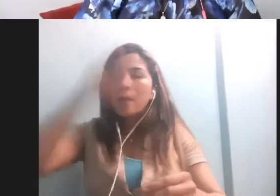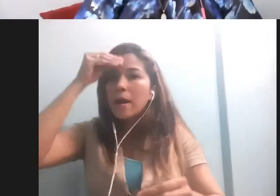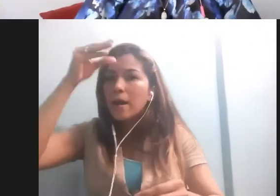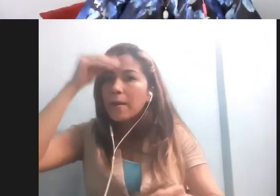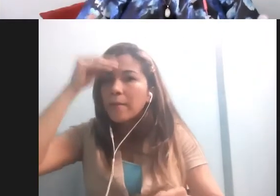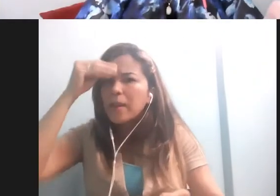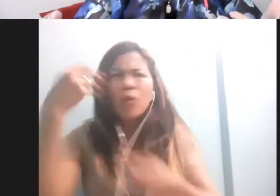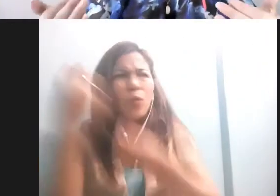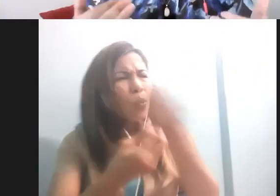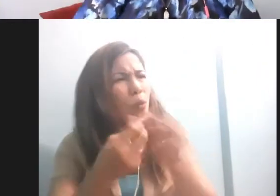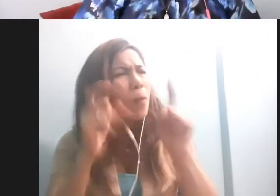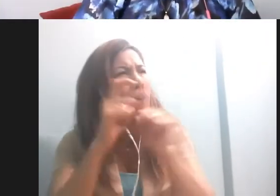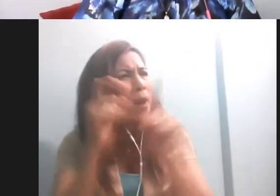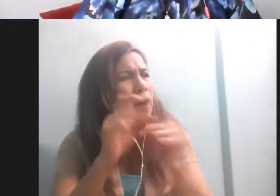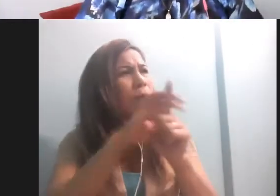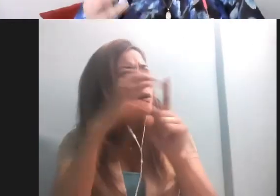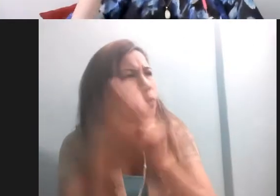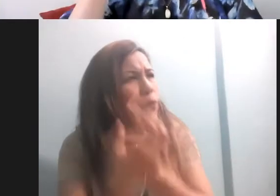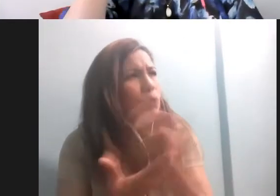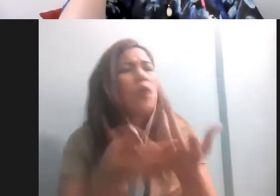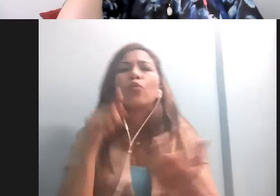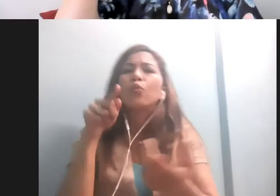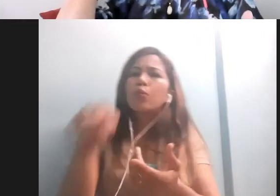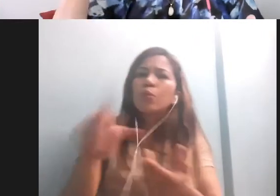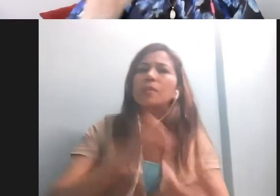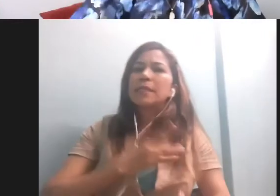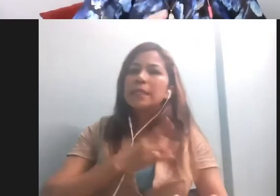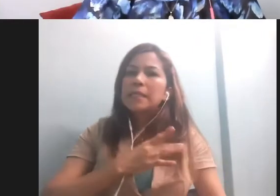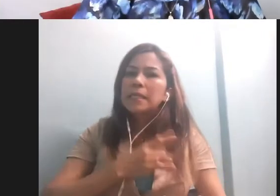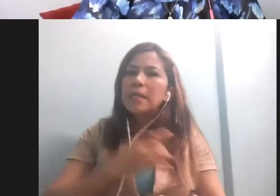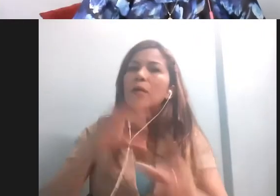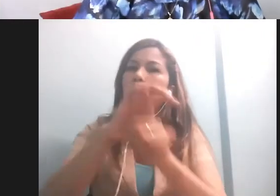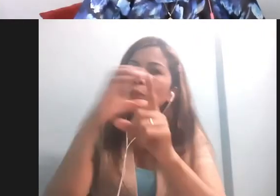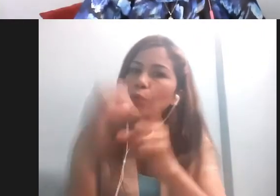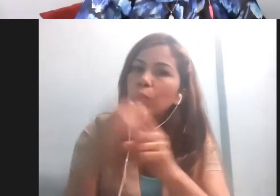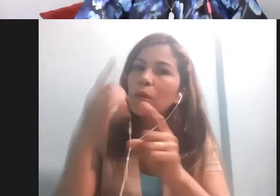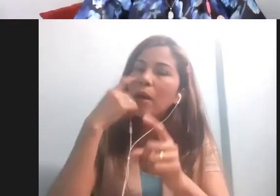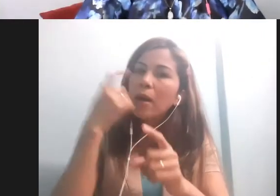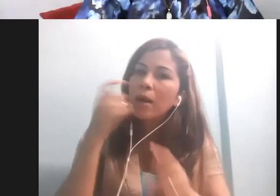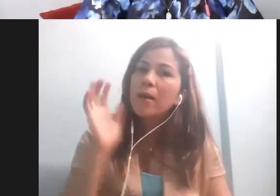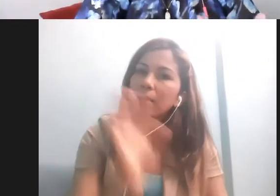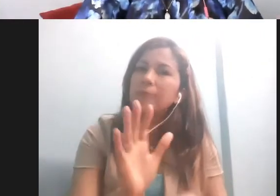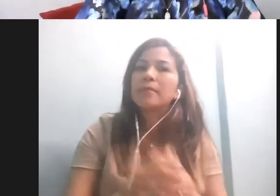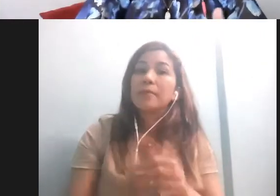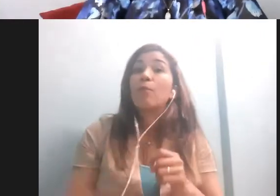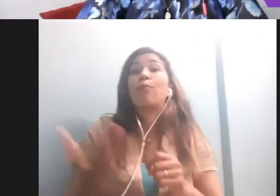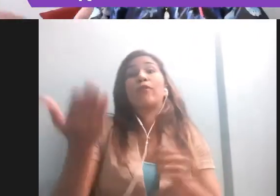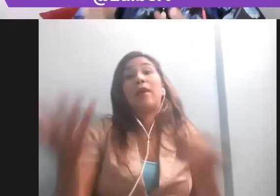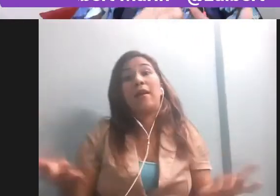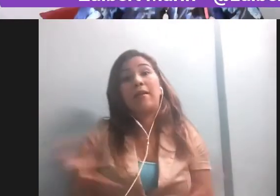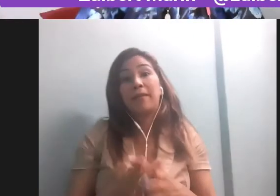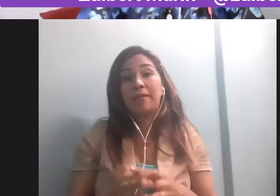la cultura. Si usted se viene para Chile, es fundamental aprenderse los modismos, porque